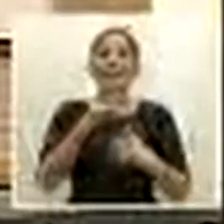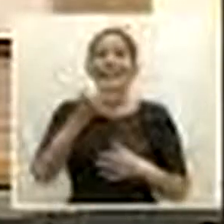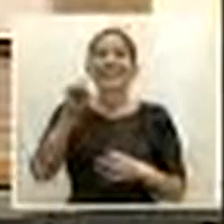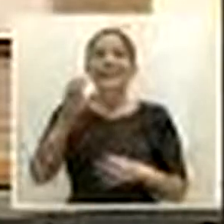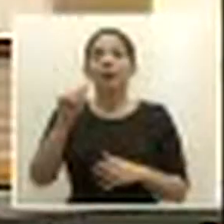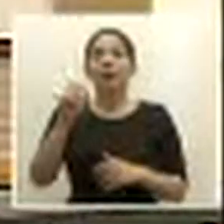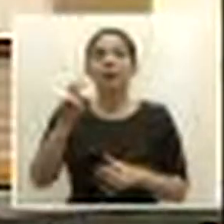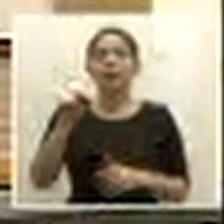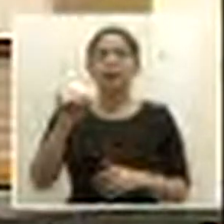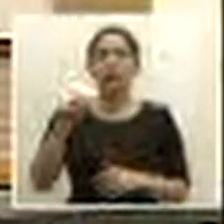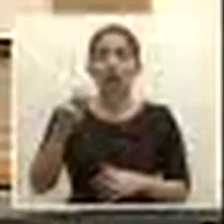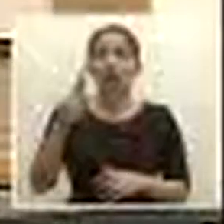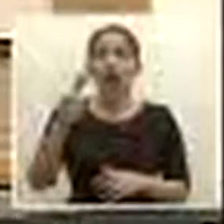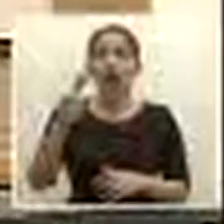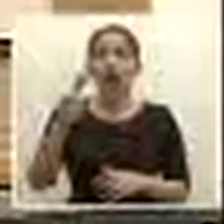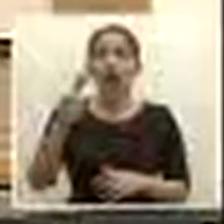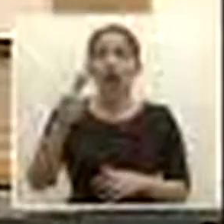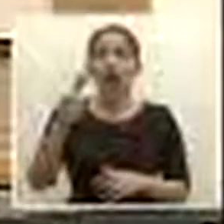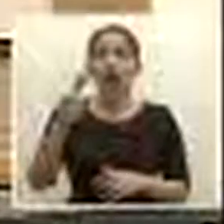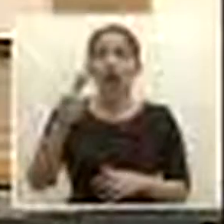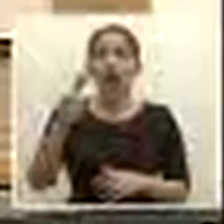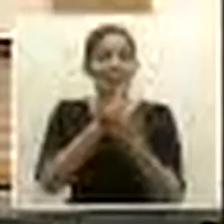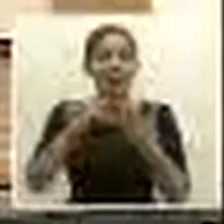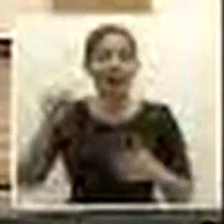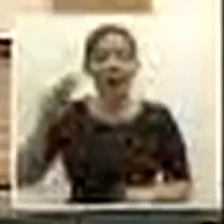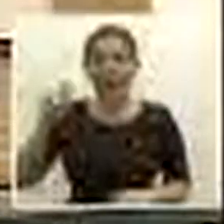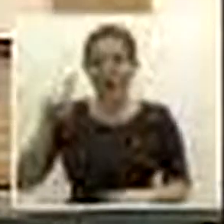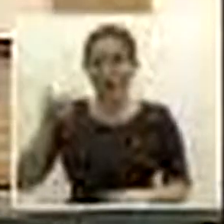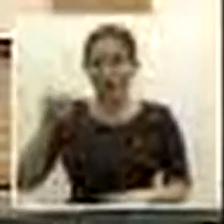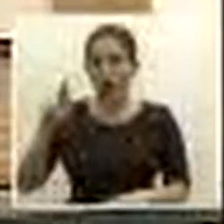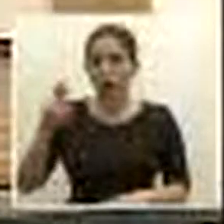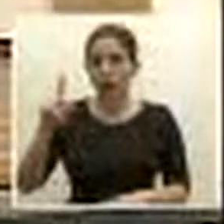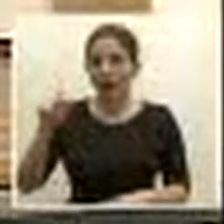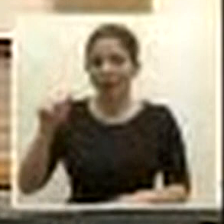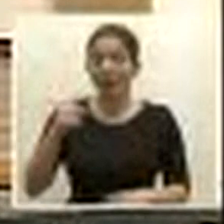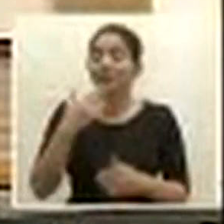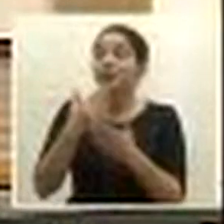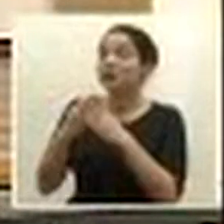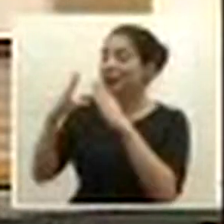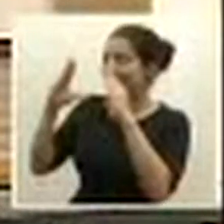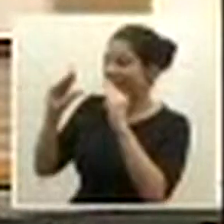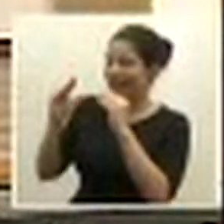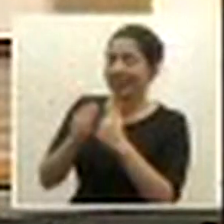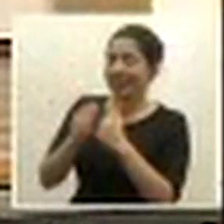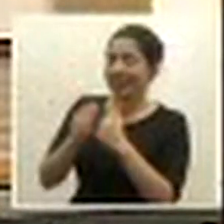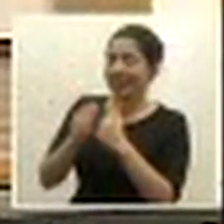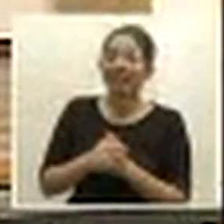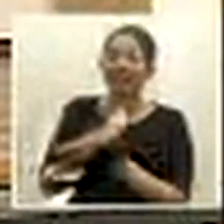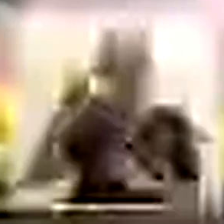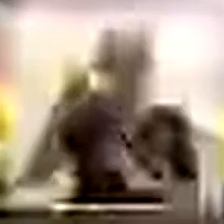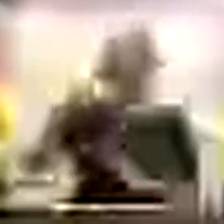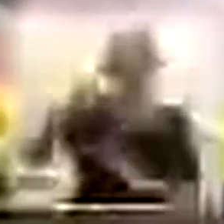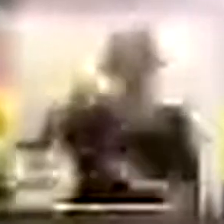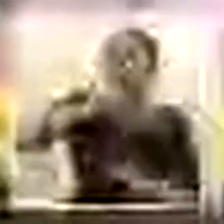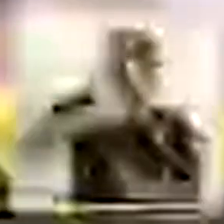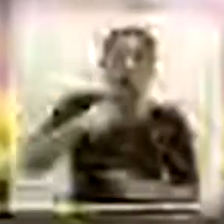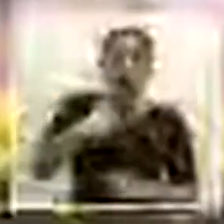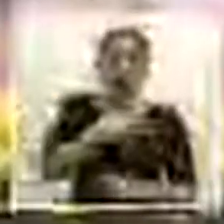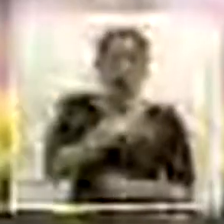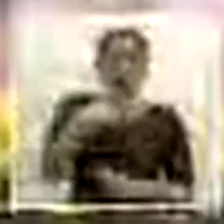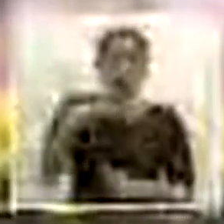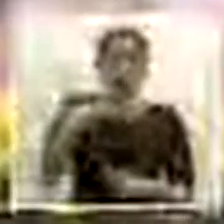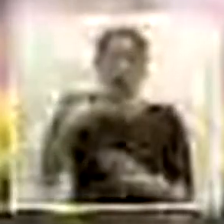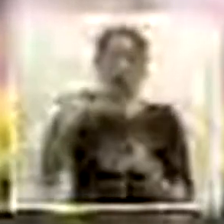Sebastián Rodríguez de ameliarueda.com. Buenas tardes. Para don Román, me